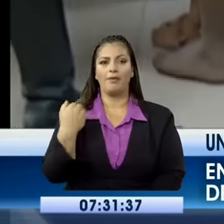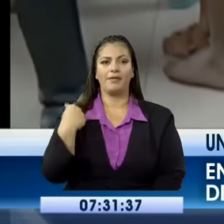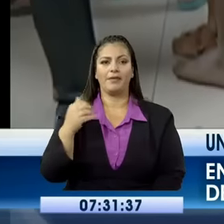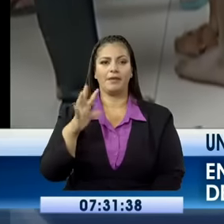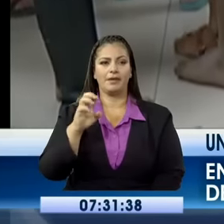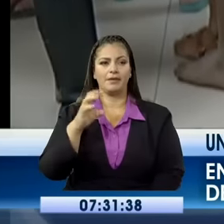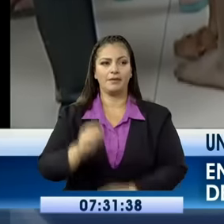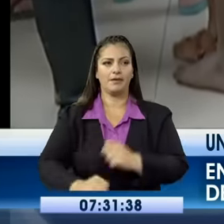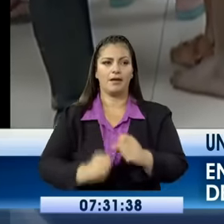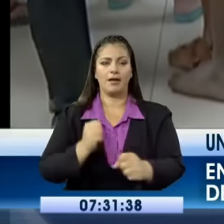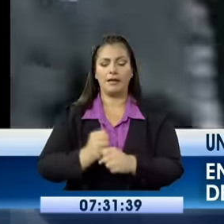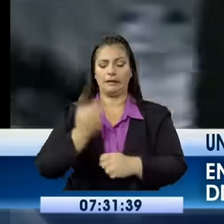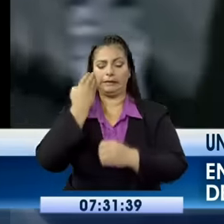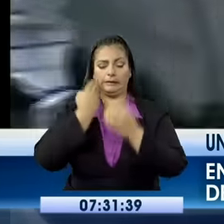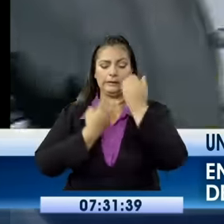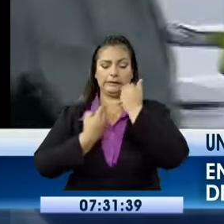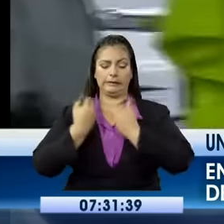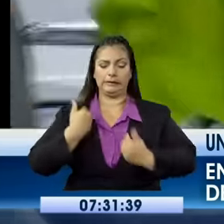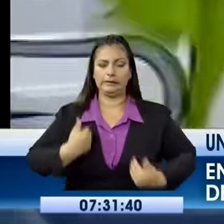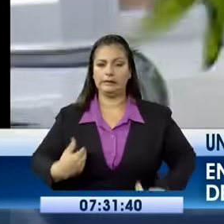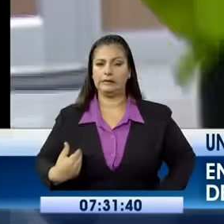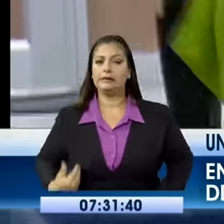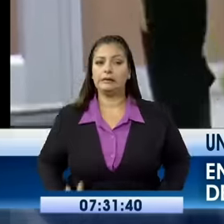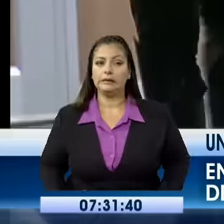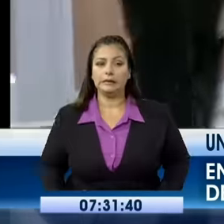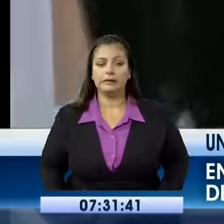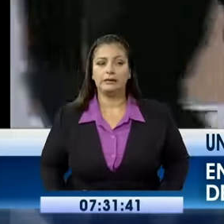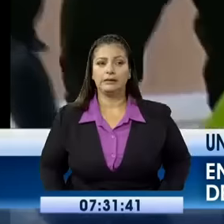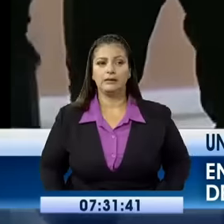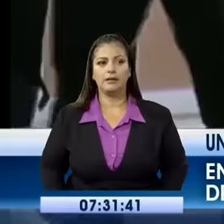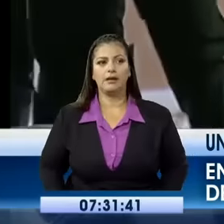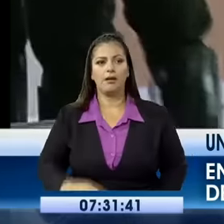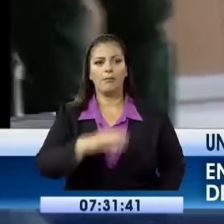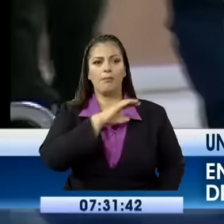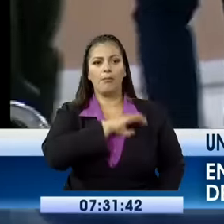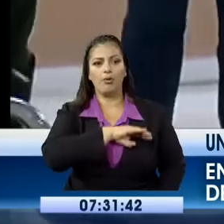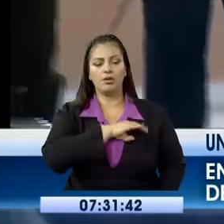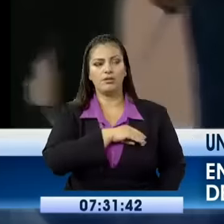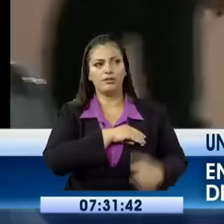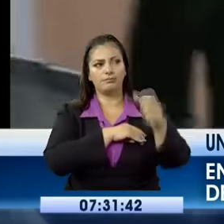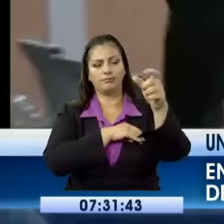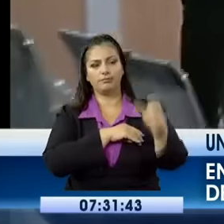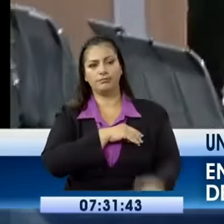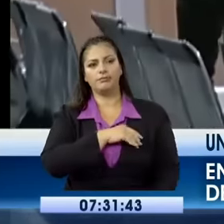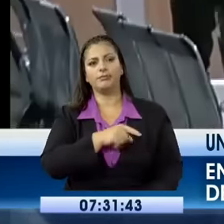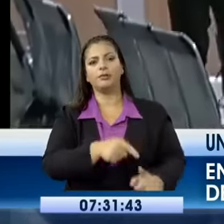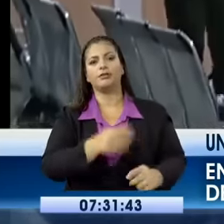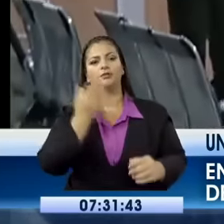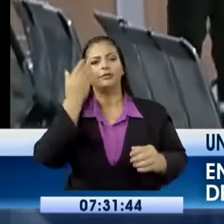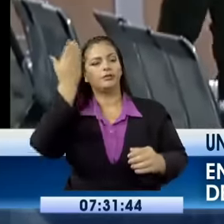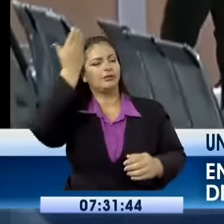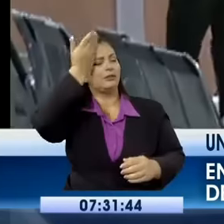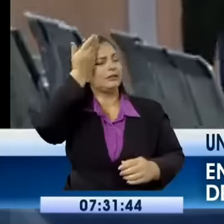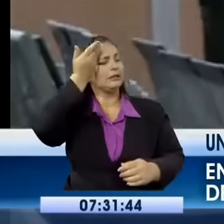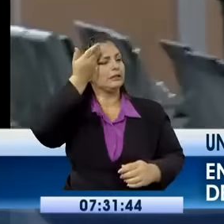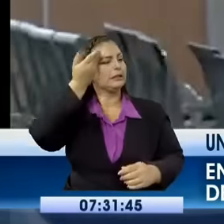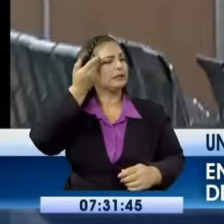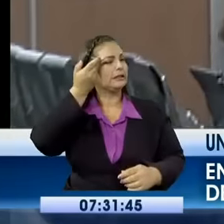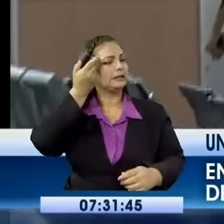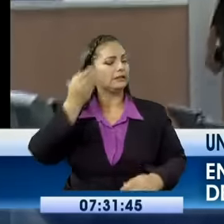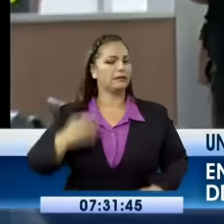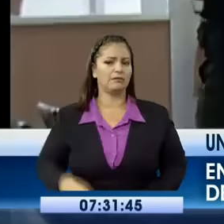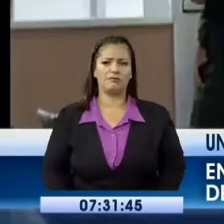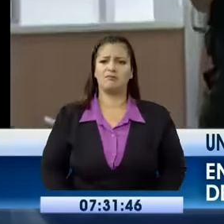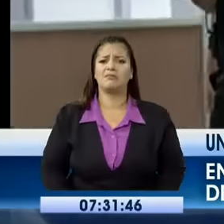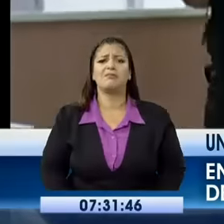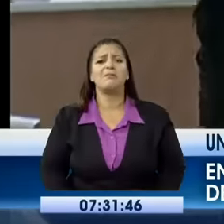años mientras que de los elementos policiales uno de ellos resultó con una herida en la cabeza su policía me